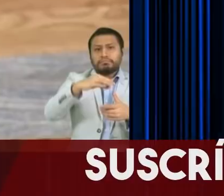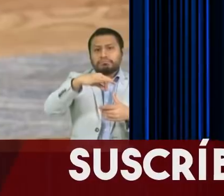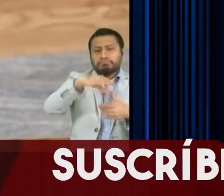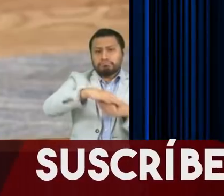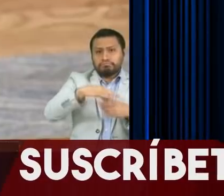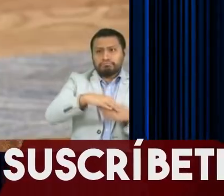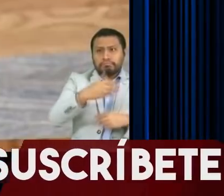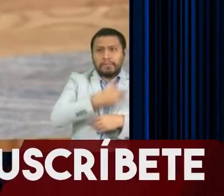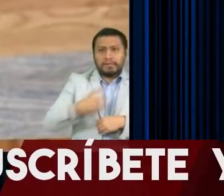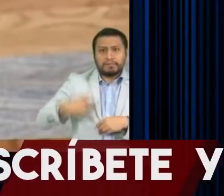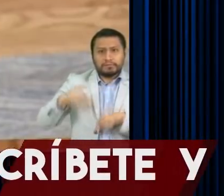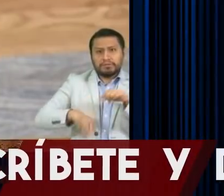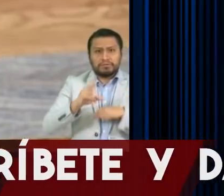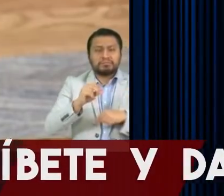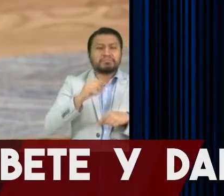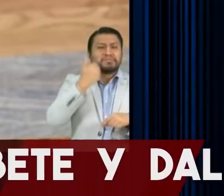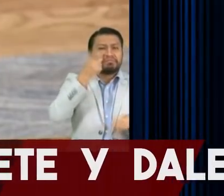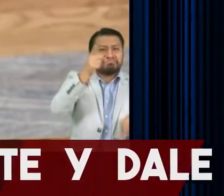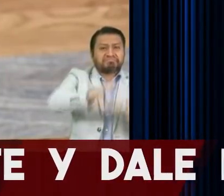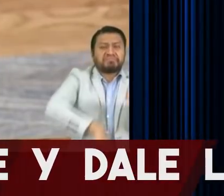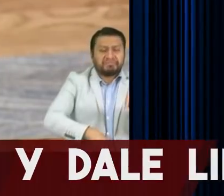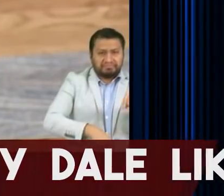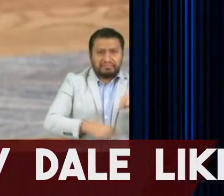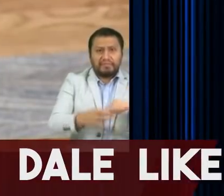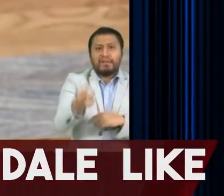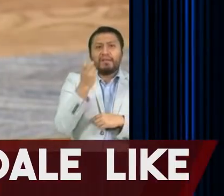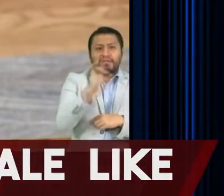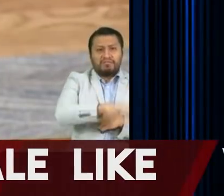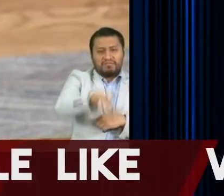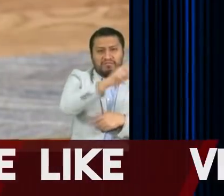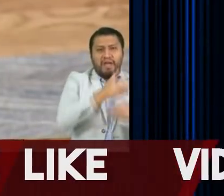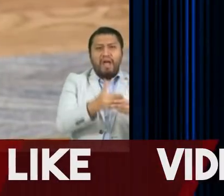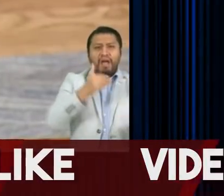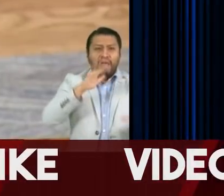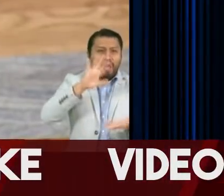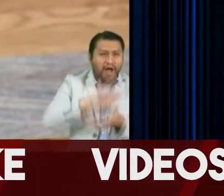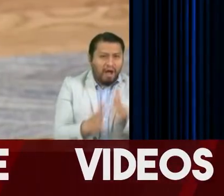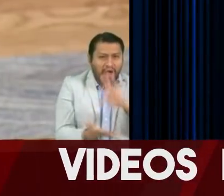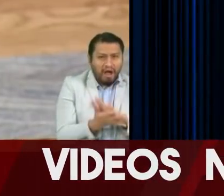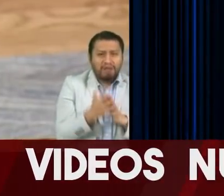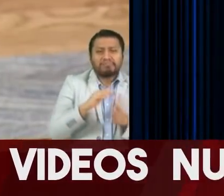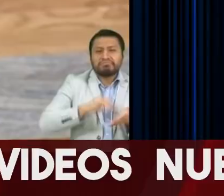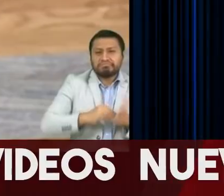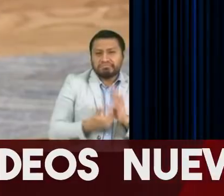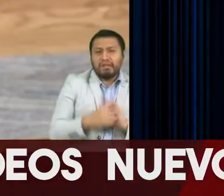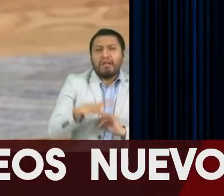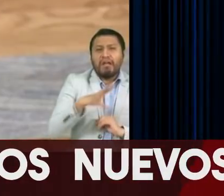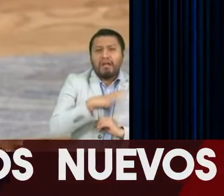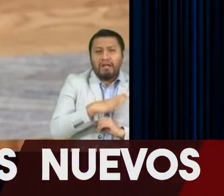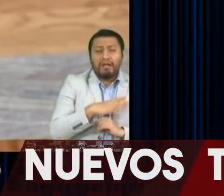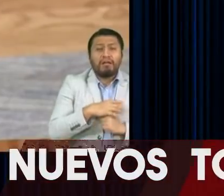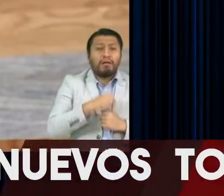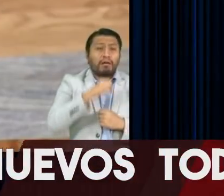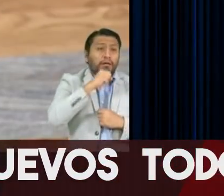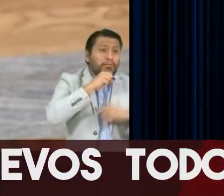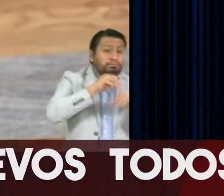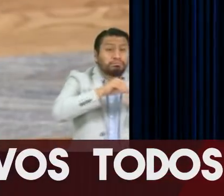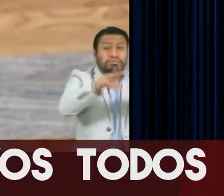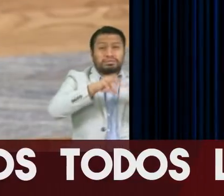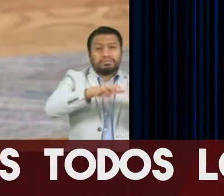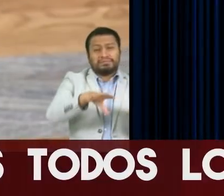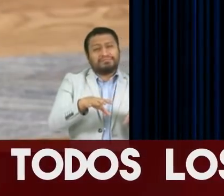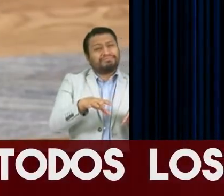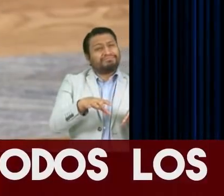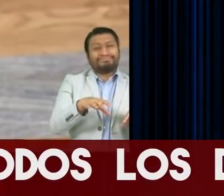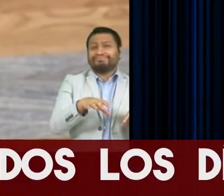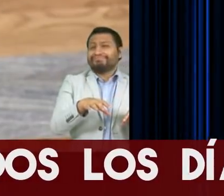mandato. Por eso, con premeditación y ventaja, hicieron una raquítica campaña de difusión de